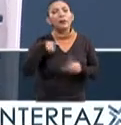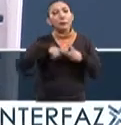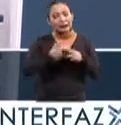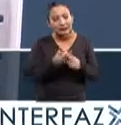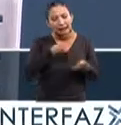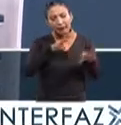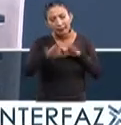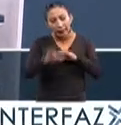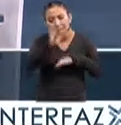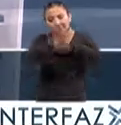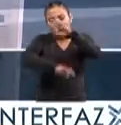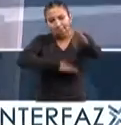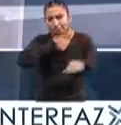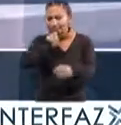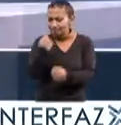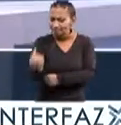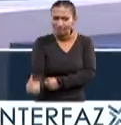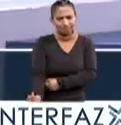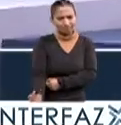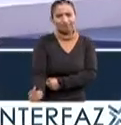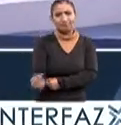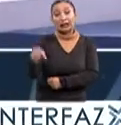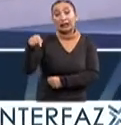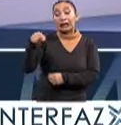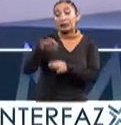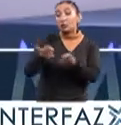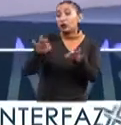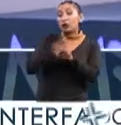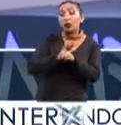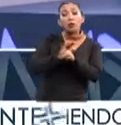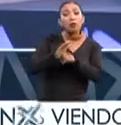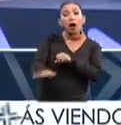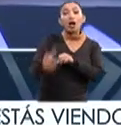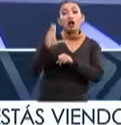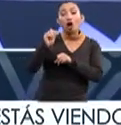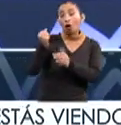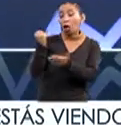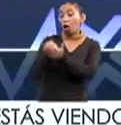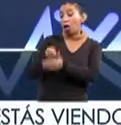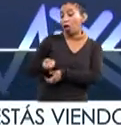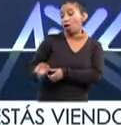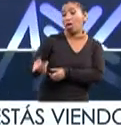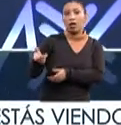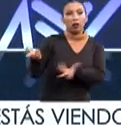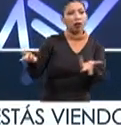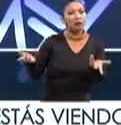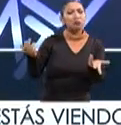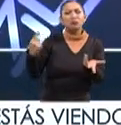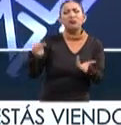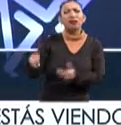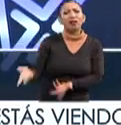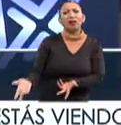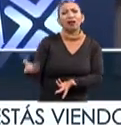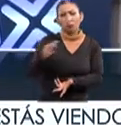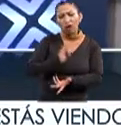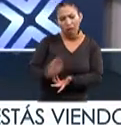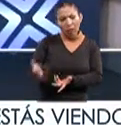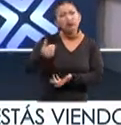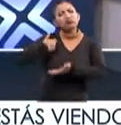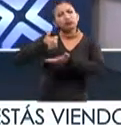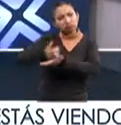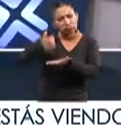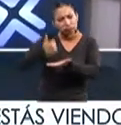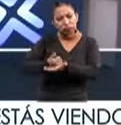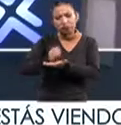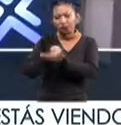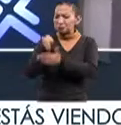trabajar con ellos desde temprana edad. Aquí lo importante es no etiquetar, ¿no? Porque finalmente podemos lograr muchísimas cosas